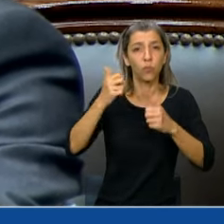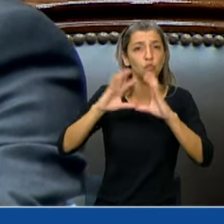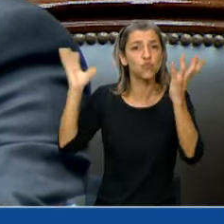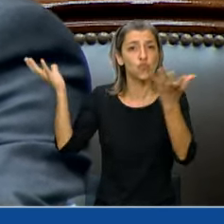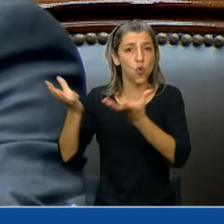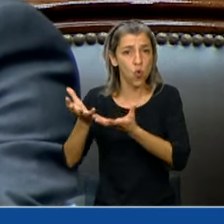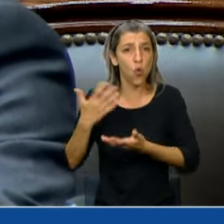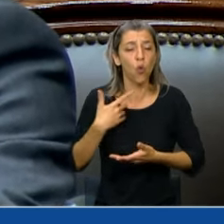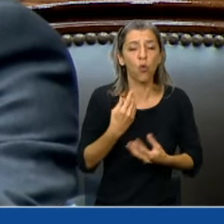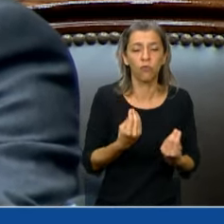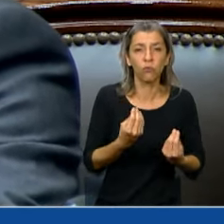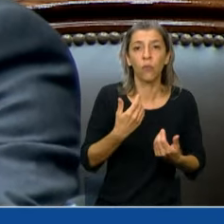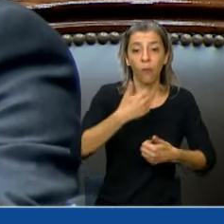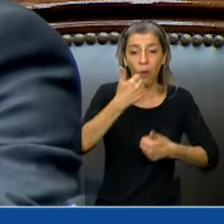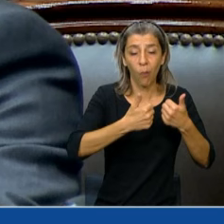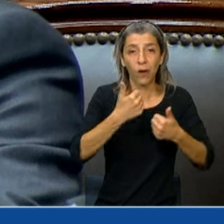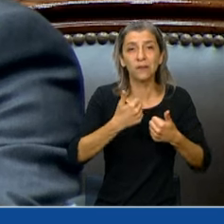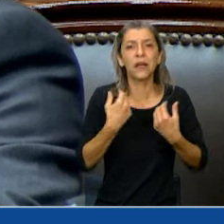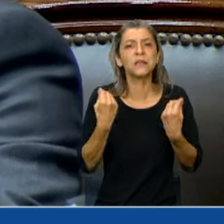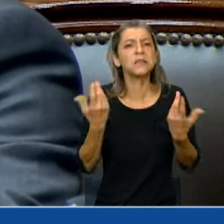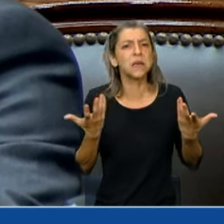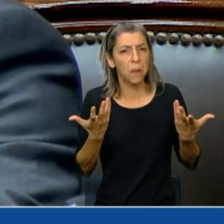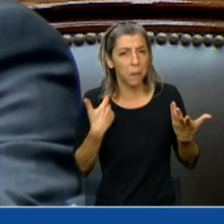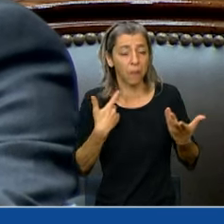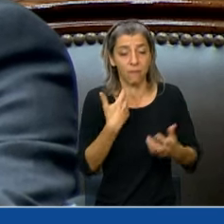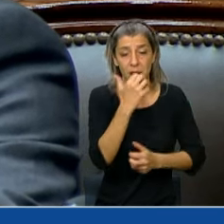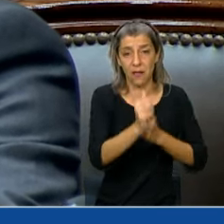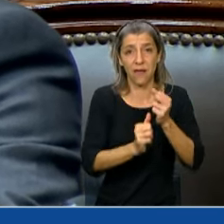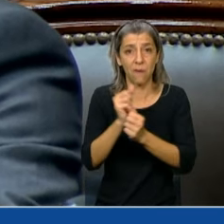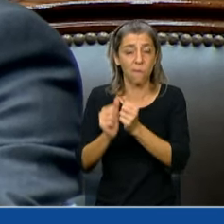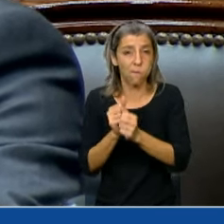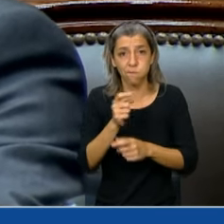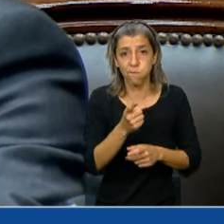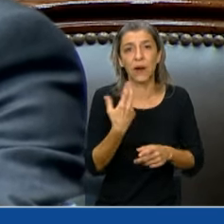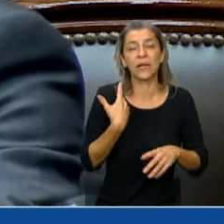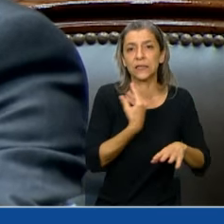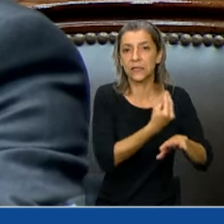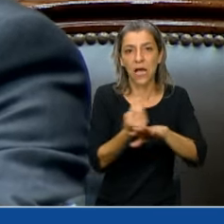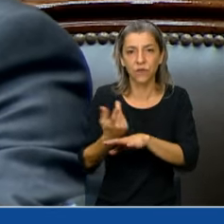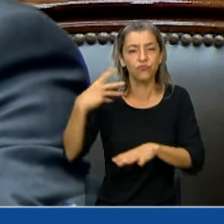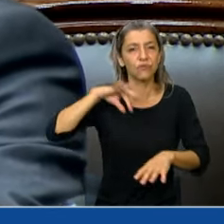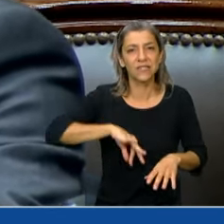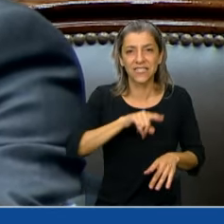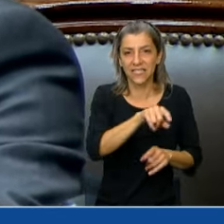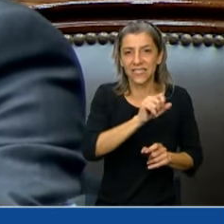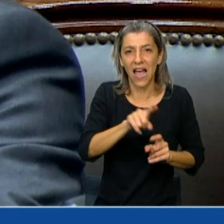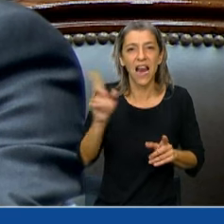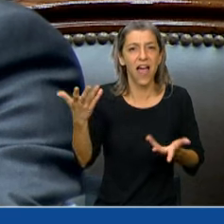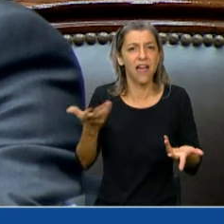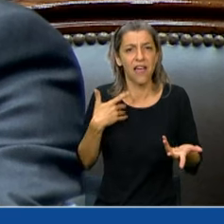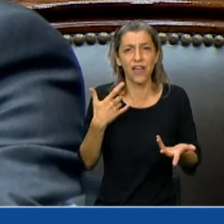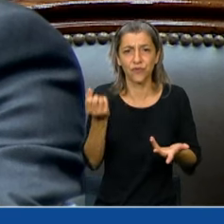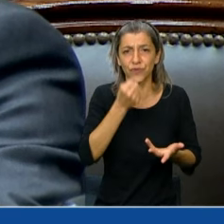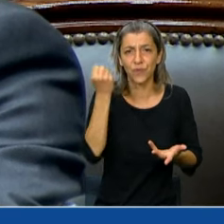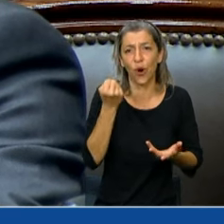salarios son mayores que los trabajadores que trabajan en sectores que no compiten la competencia es bueno para los